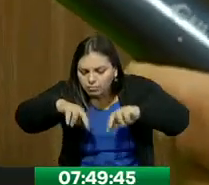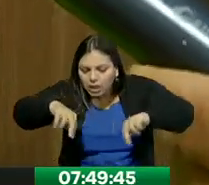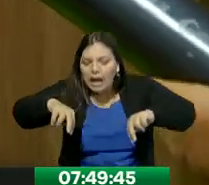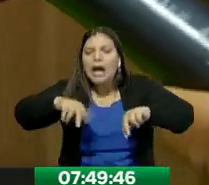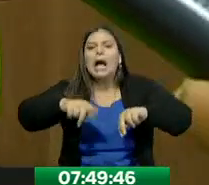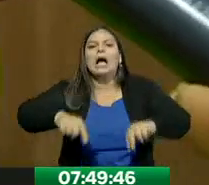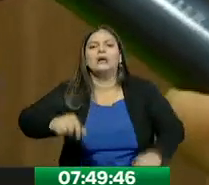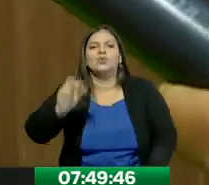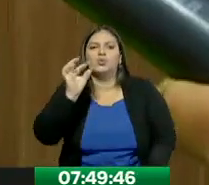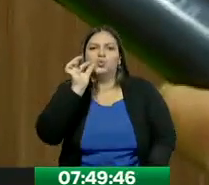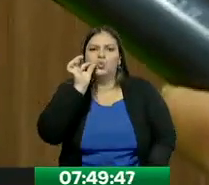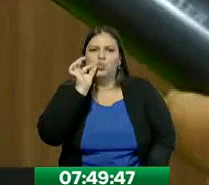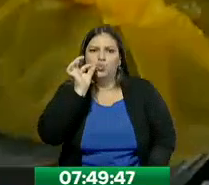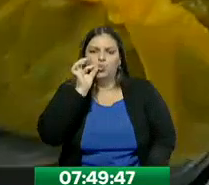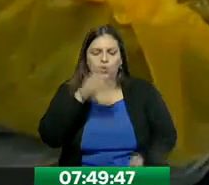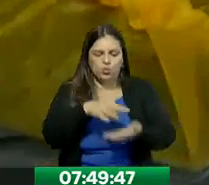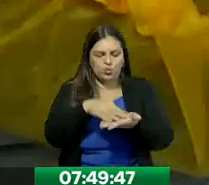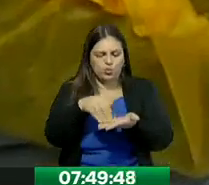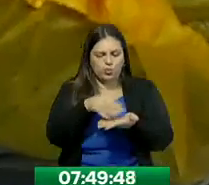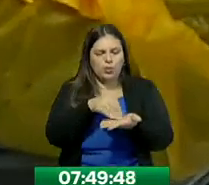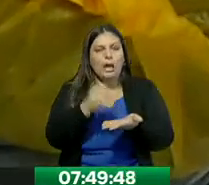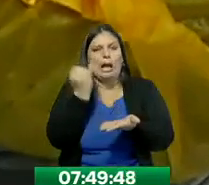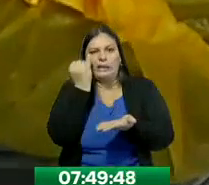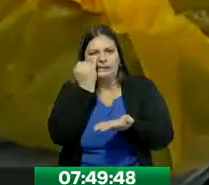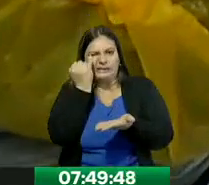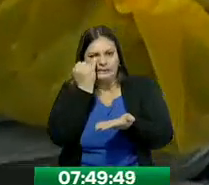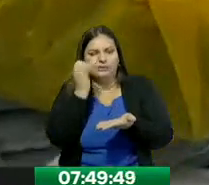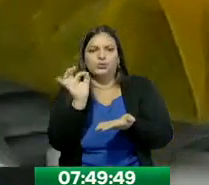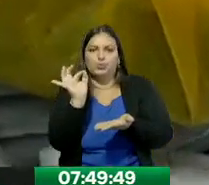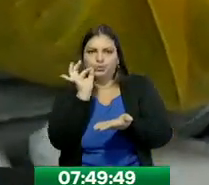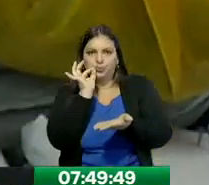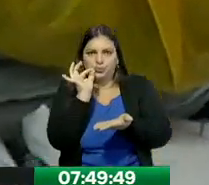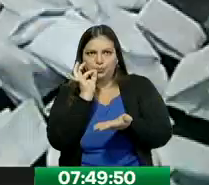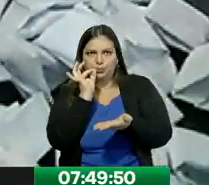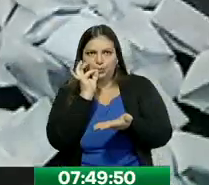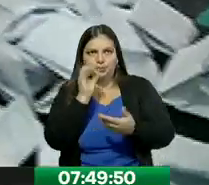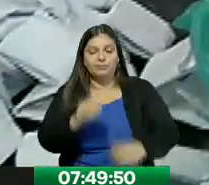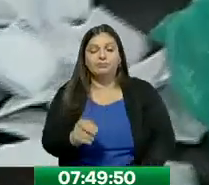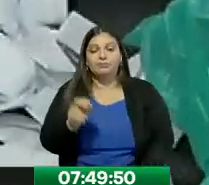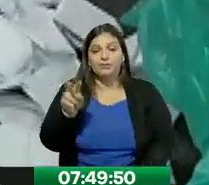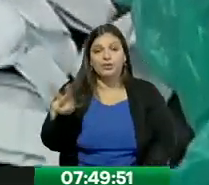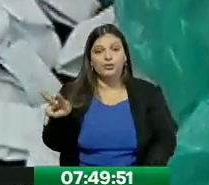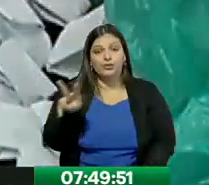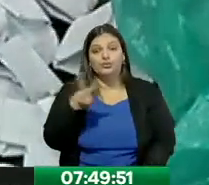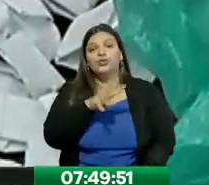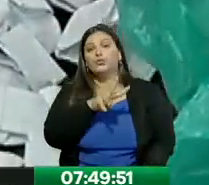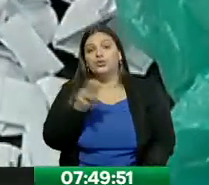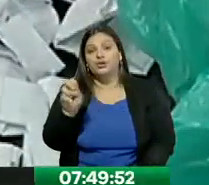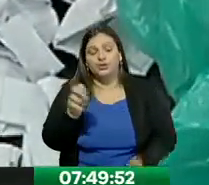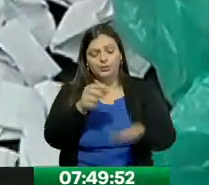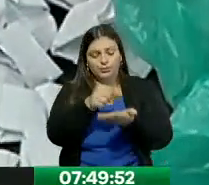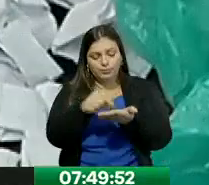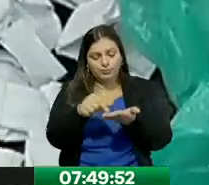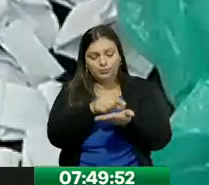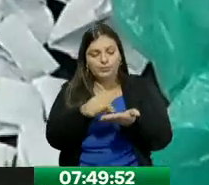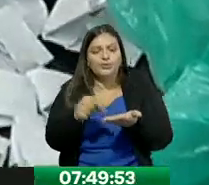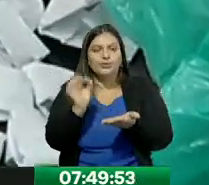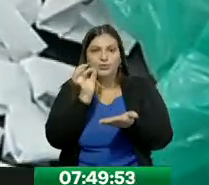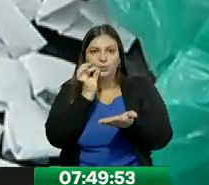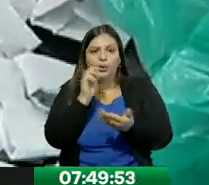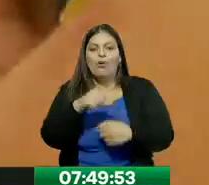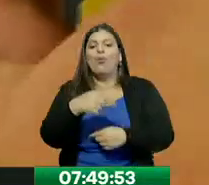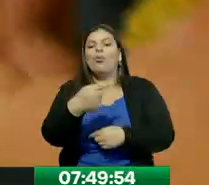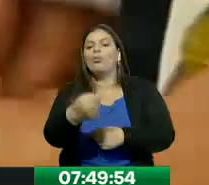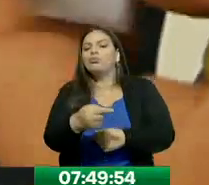posiblemente marihuana y cocaína. 200 dosis de marihuana y 100 de clorhidrato de cocaína fue el saldo tras